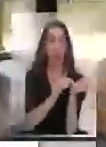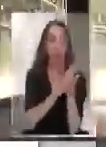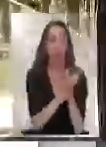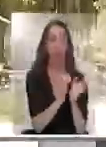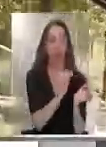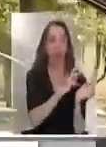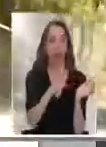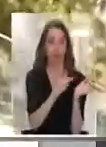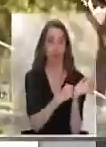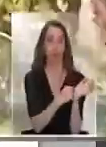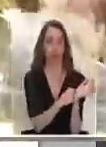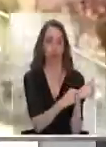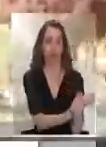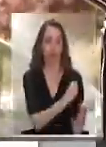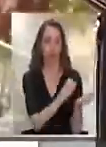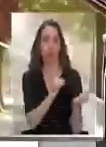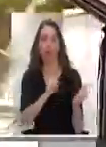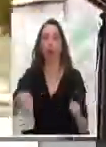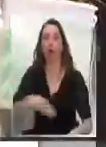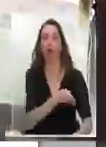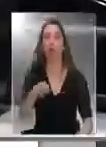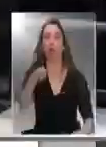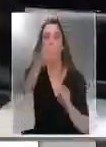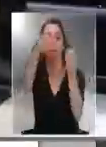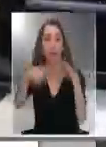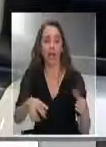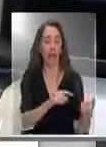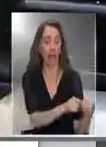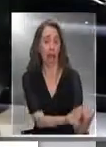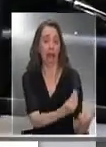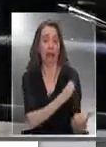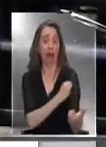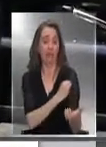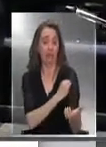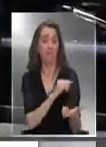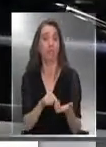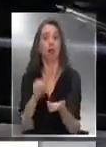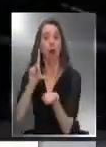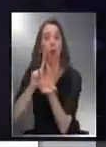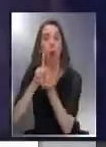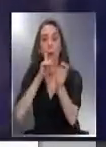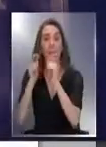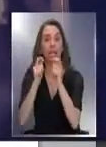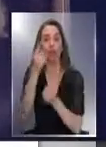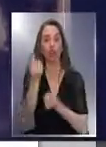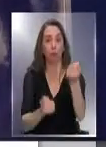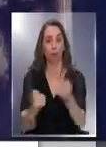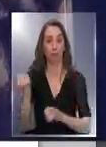de sobra y además, ahora hasta le avisan de las zonas más peligrosas para conducir.